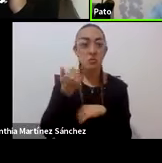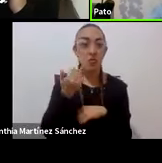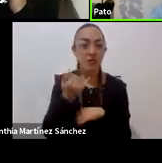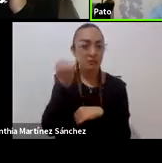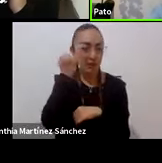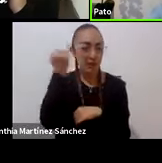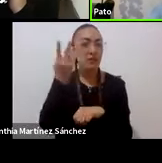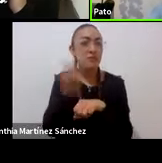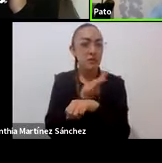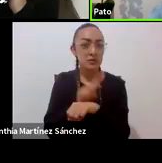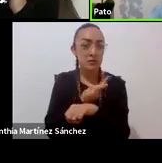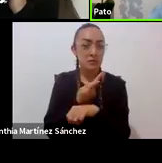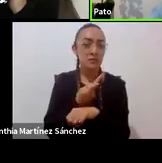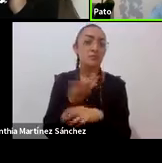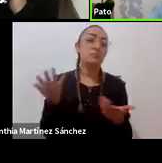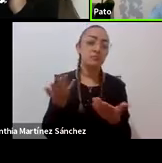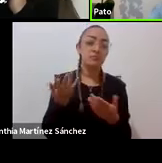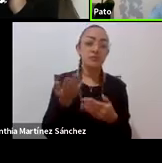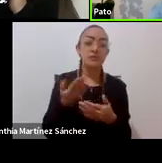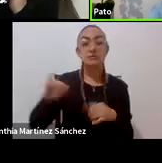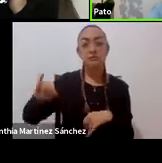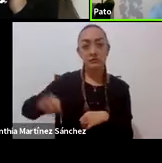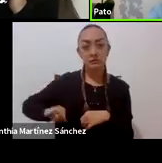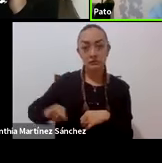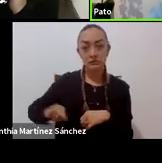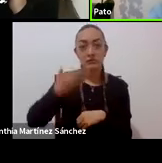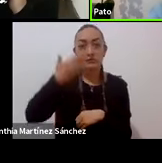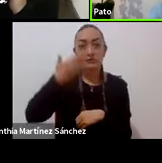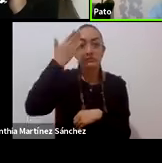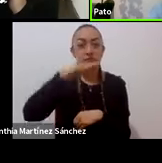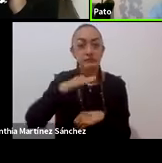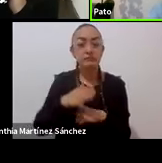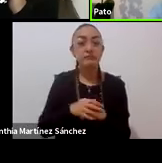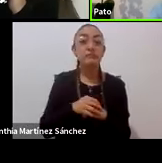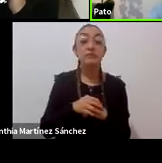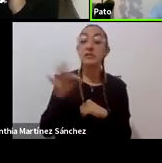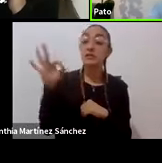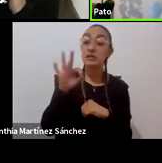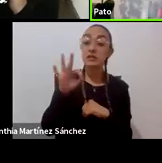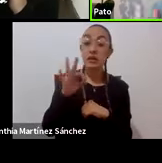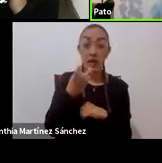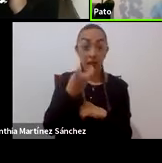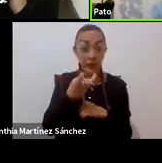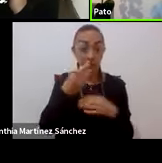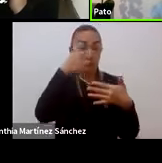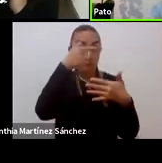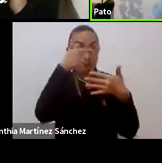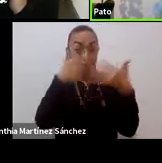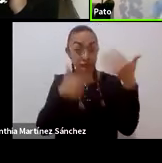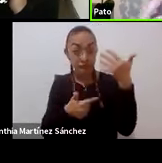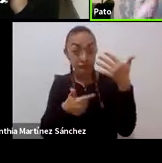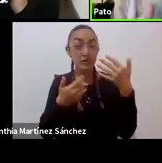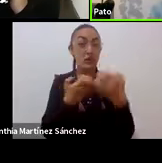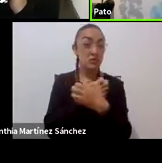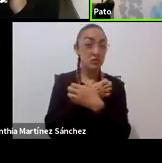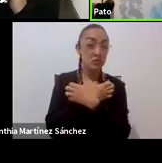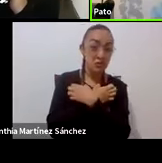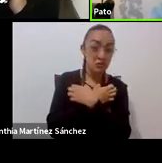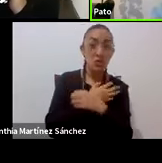es interesante plantearse, sin toda esa estructura barrial, sin toda esa estructura educativa,